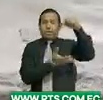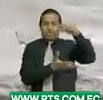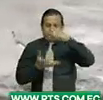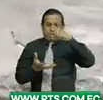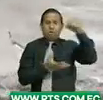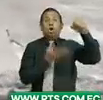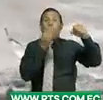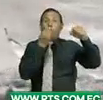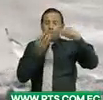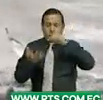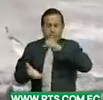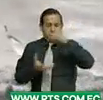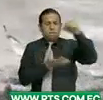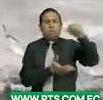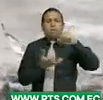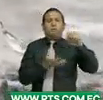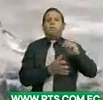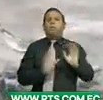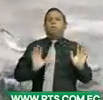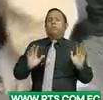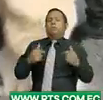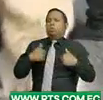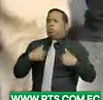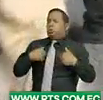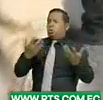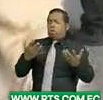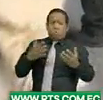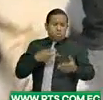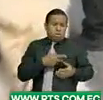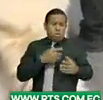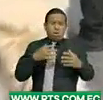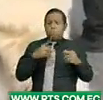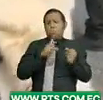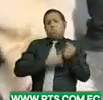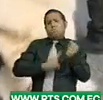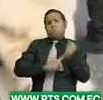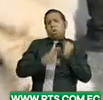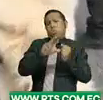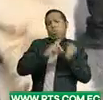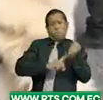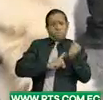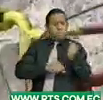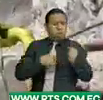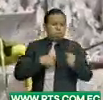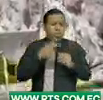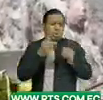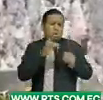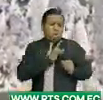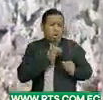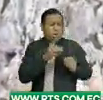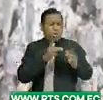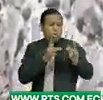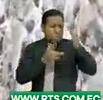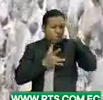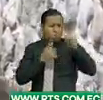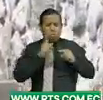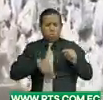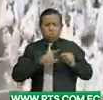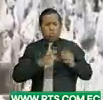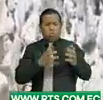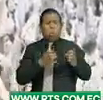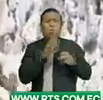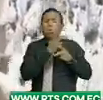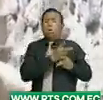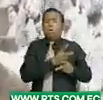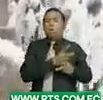policial. De pronto dice que se me enferma, dice, ¿yo qué hago? Dice, él es como mi hermanito y no quiero que se enferme. Y él, Anthony, aprovechó